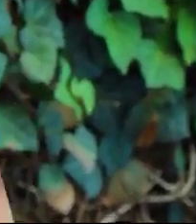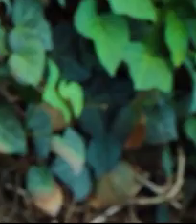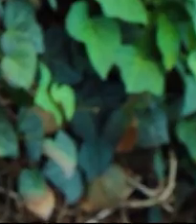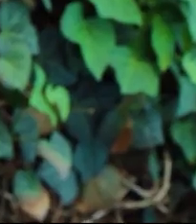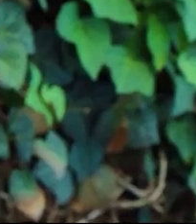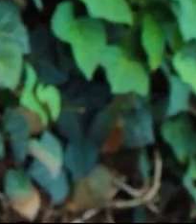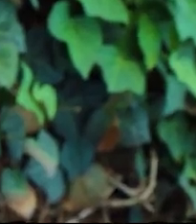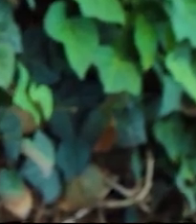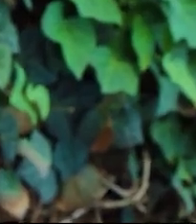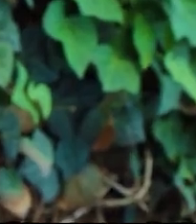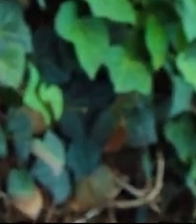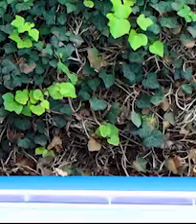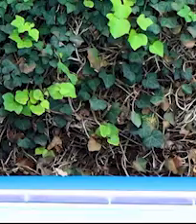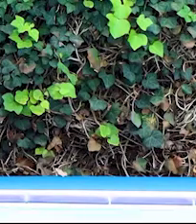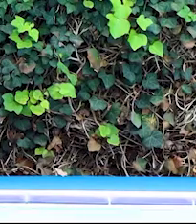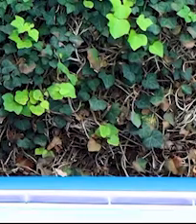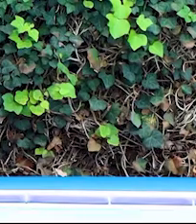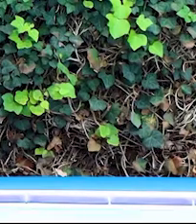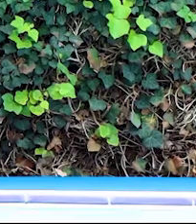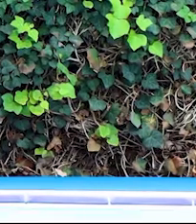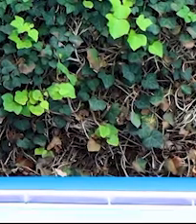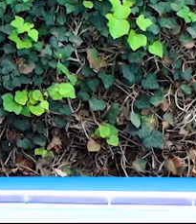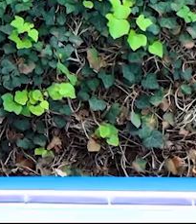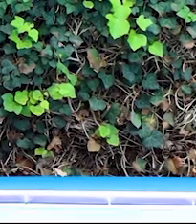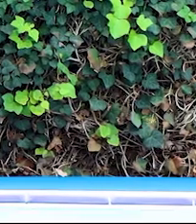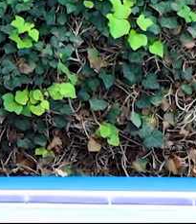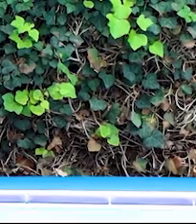alto. Descansamos, respiramos,